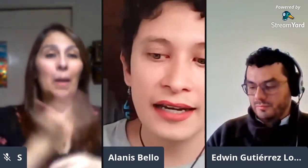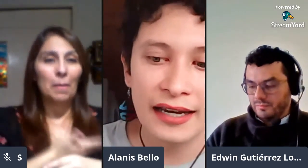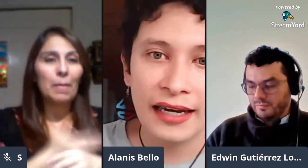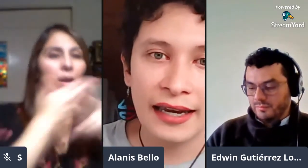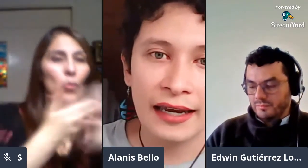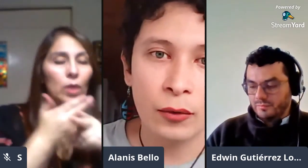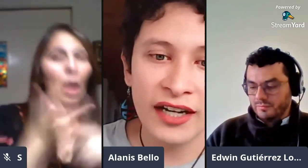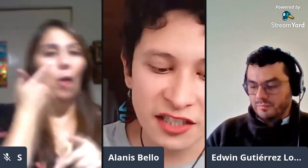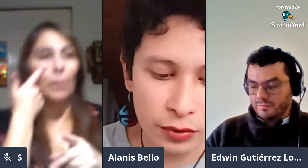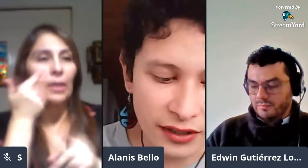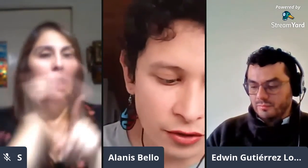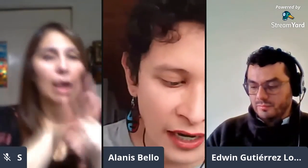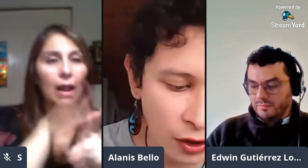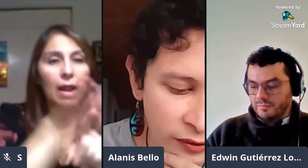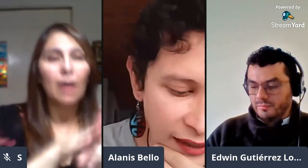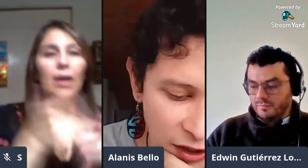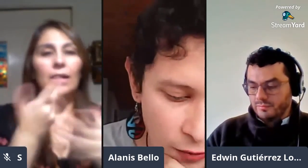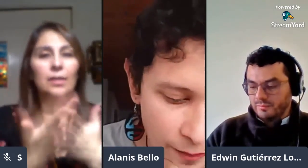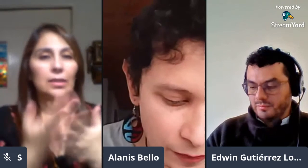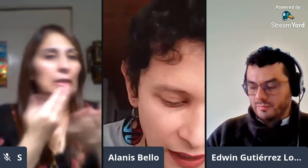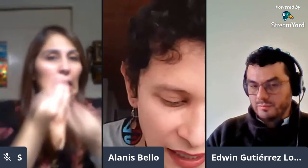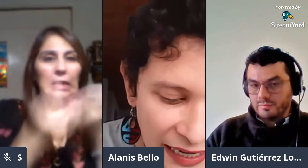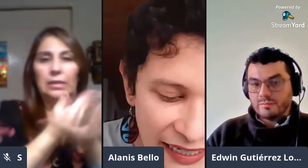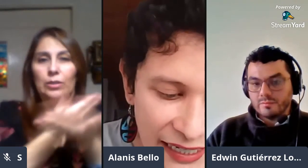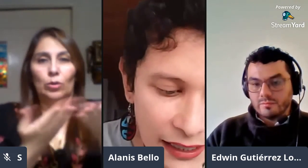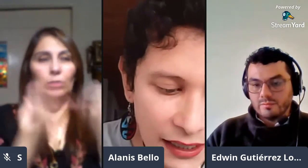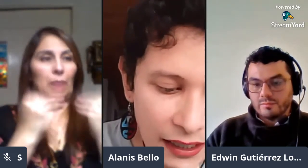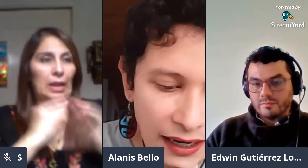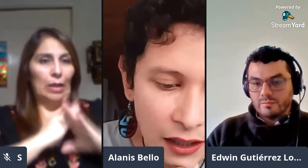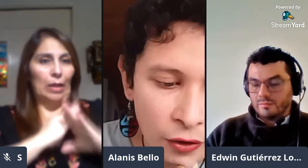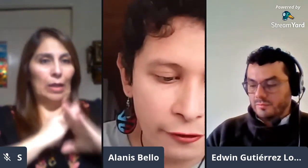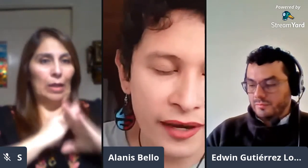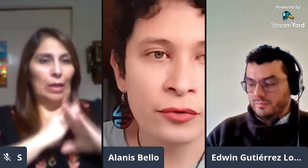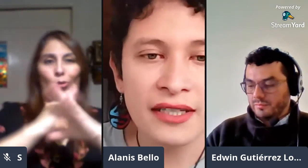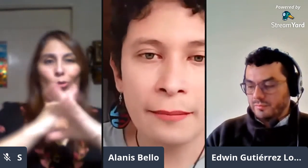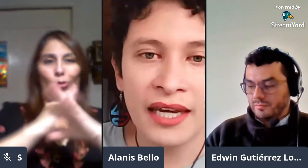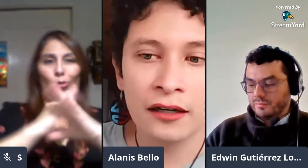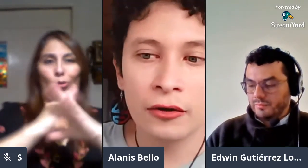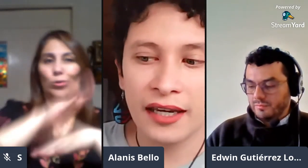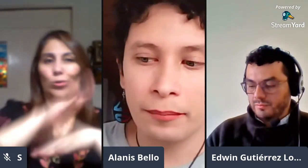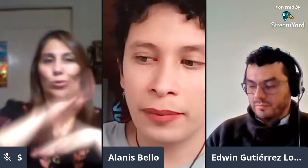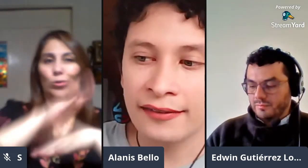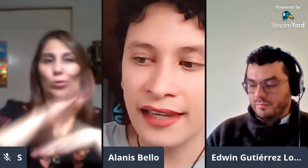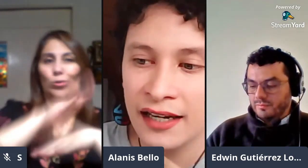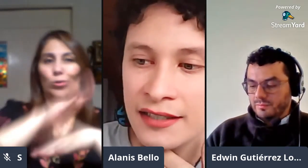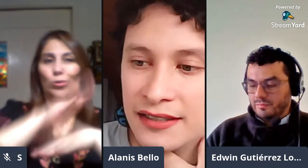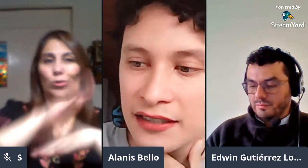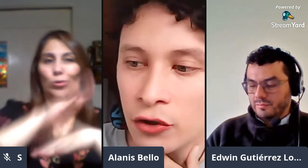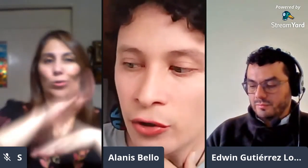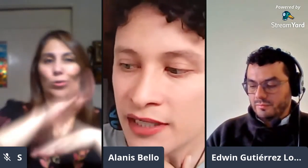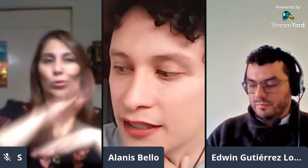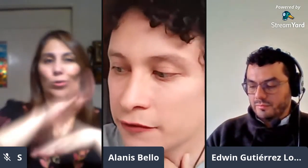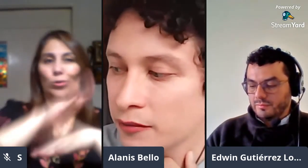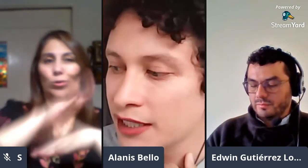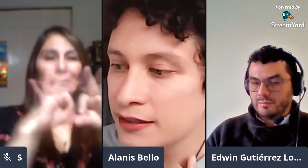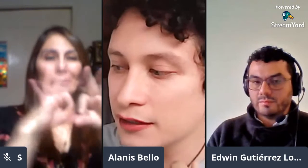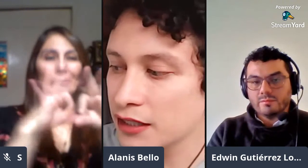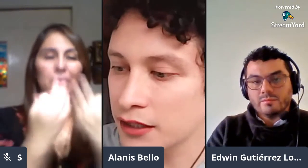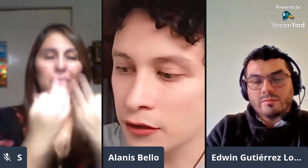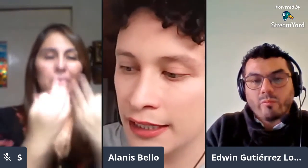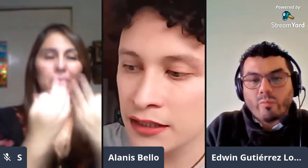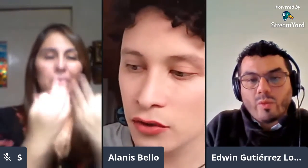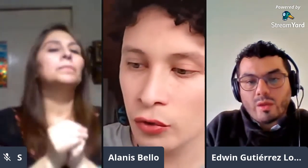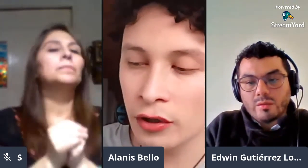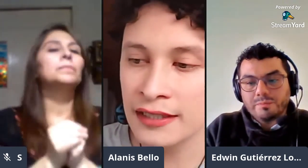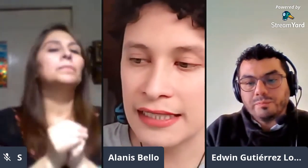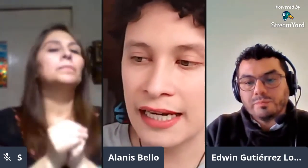genera una exposición al contagio. Y lo que vemos también, lo que plantean estas economistas feministas